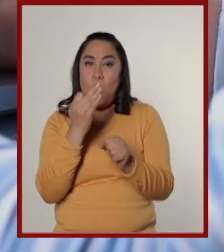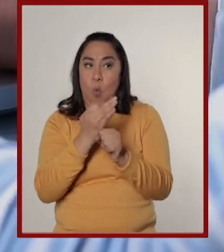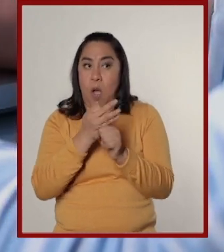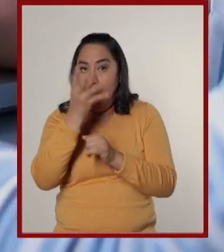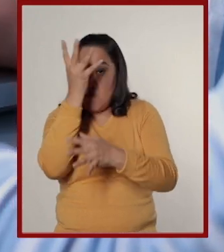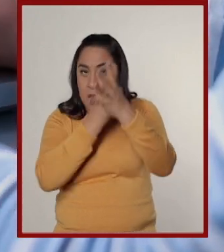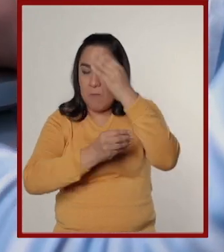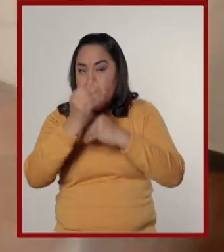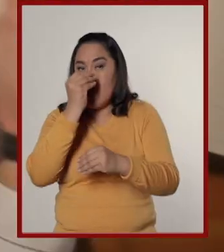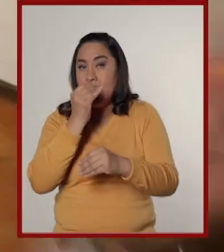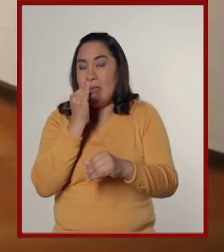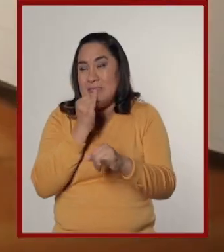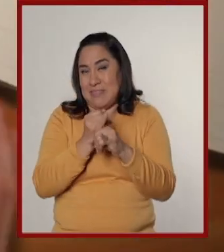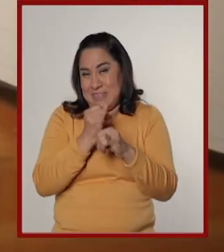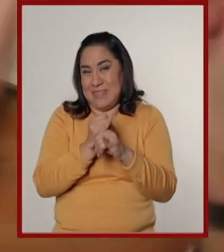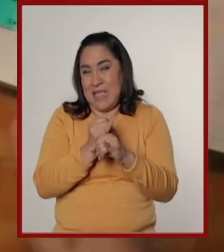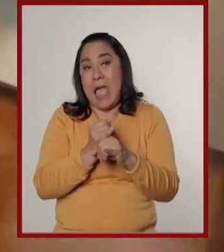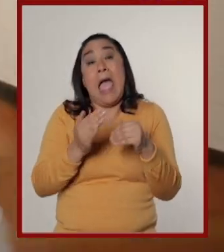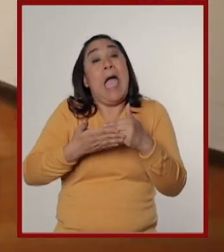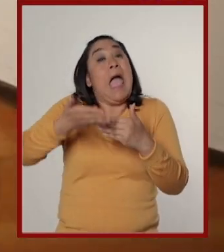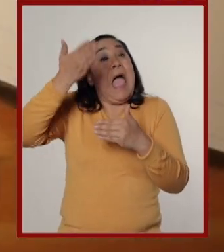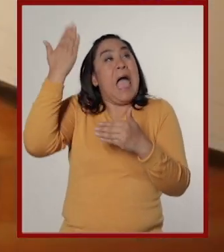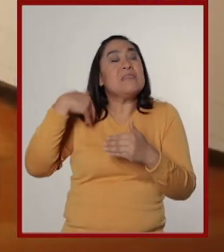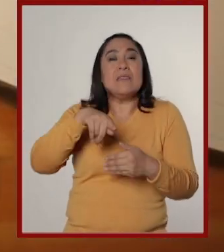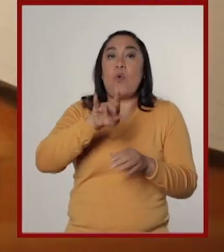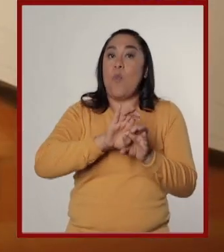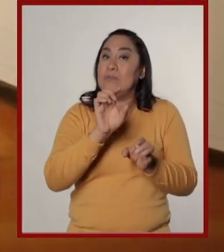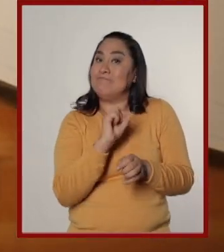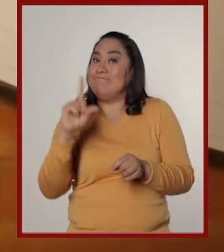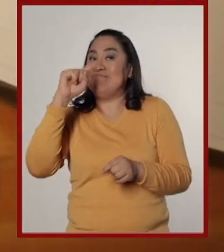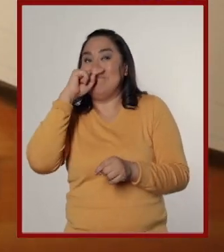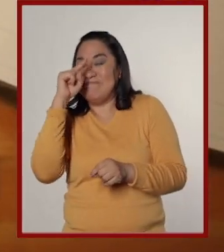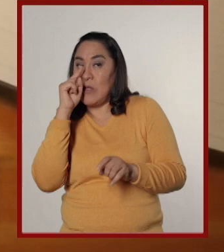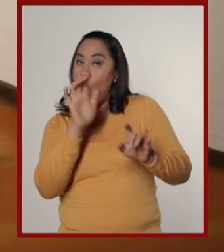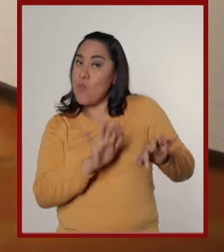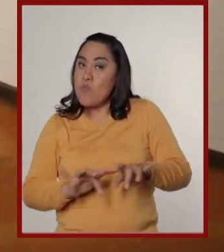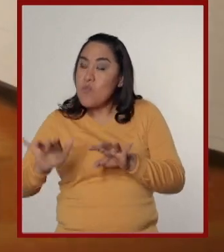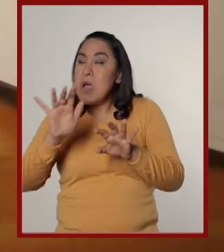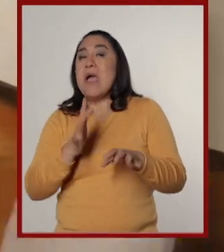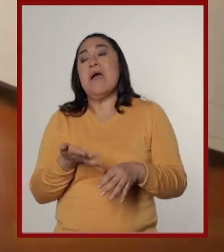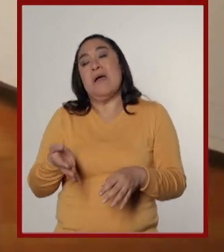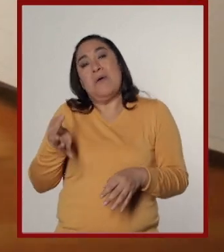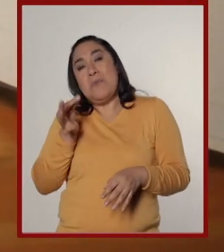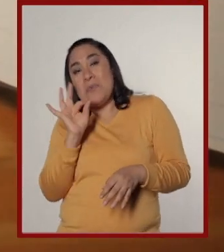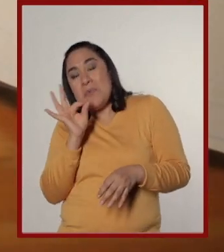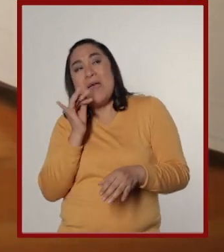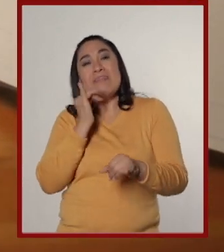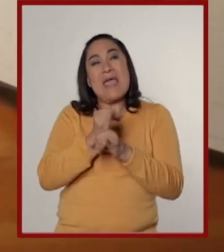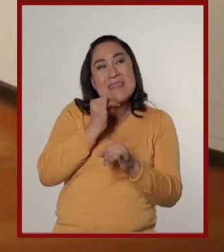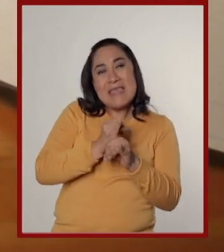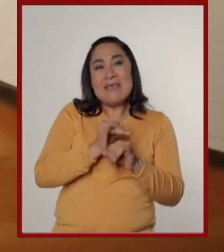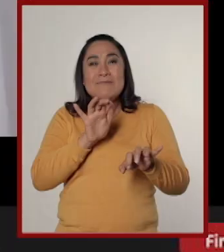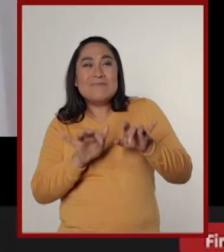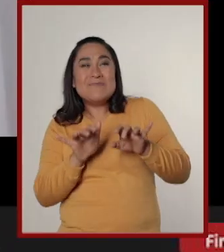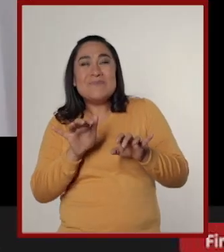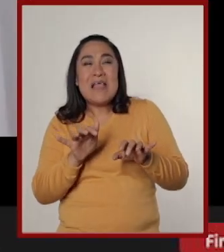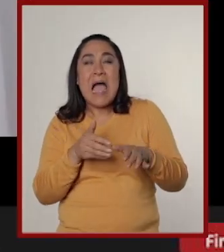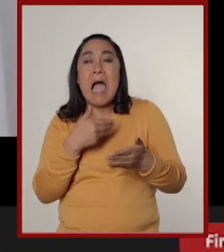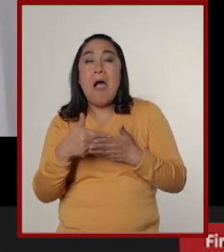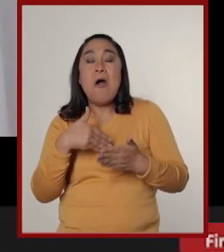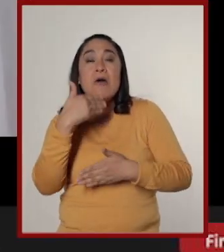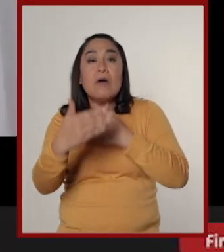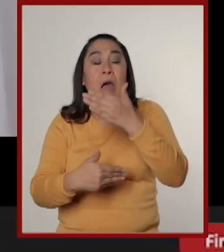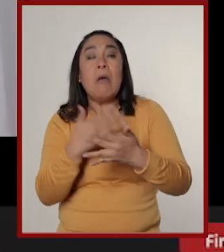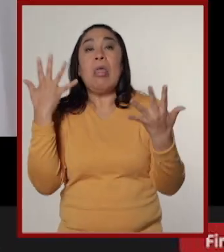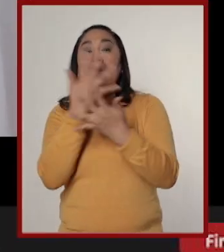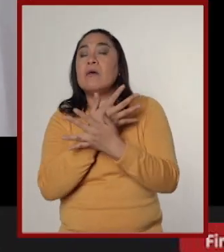la educación, sobre todo para la educación de los niños, pero otra vez volvemos al elitismo porque no todos los niños tienen computadora,